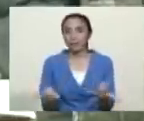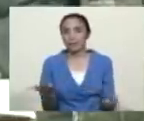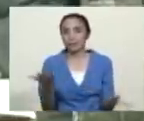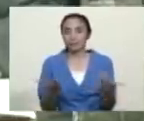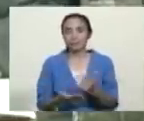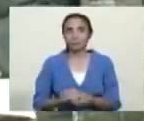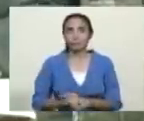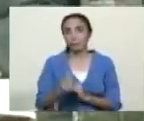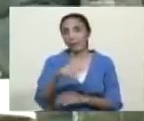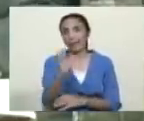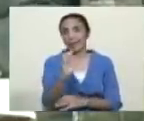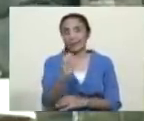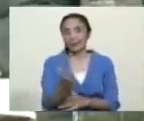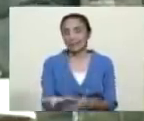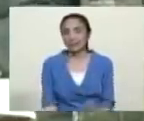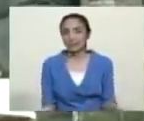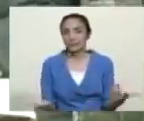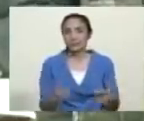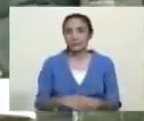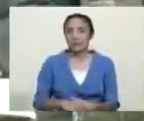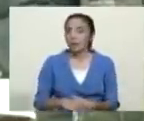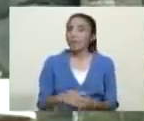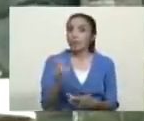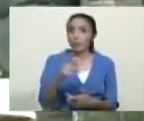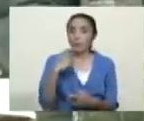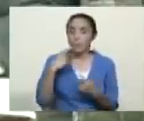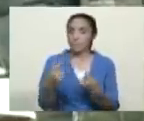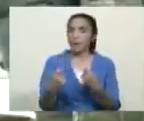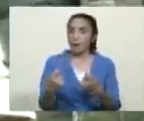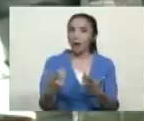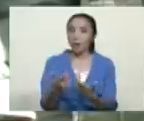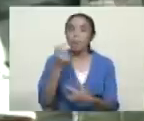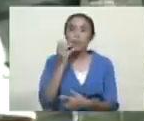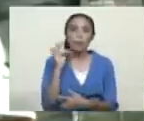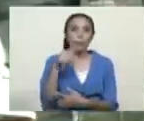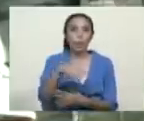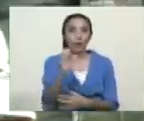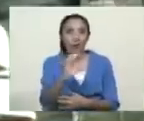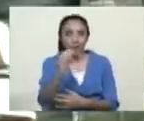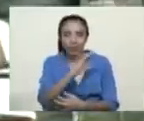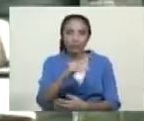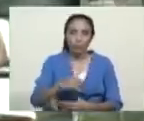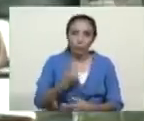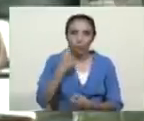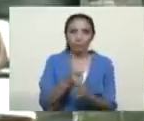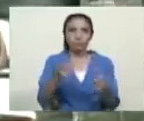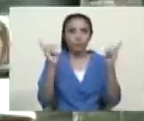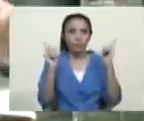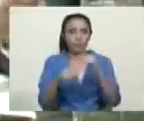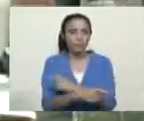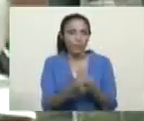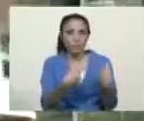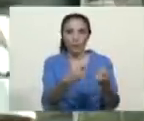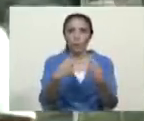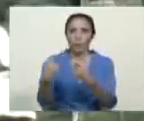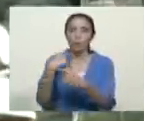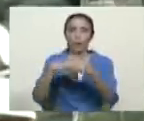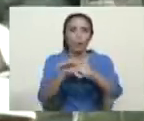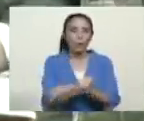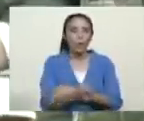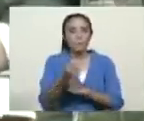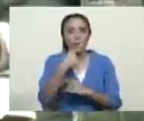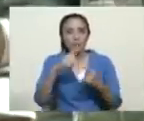para que Caracas pueda realizar pagos para las entregas de alimentos y medicinas, pero